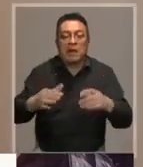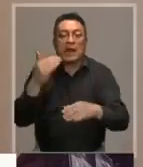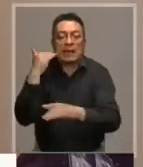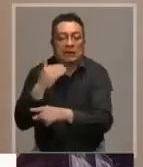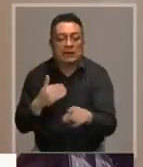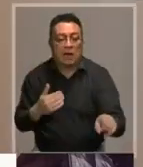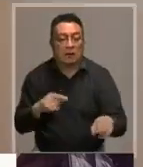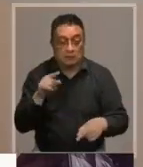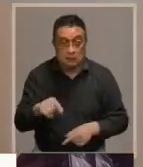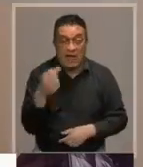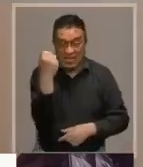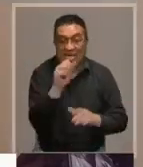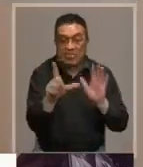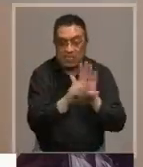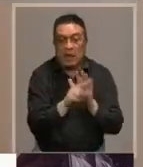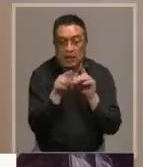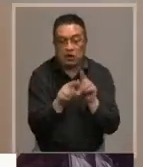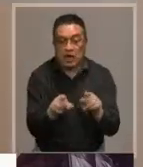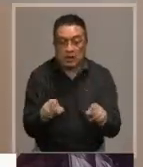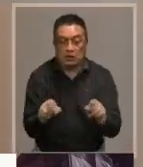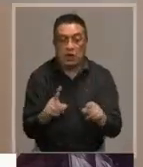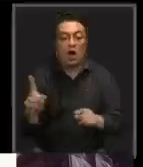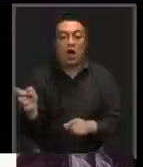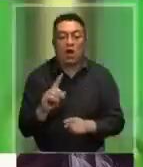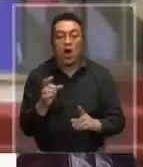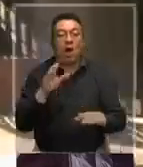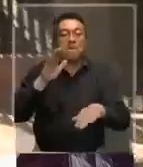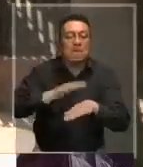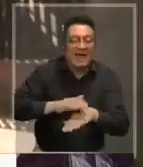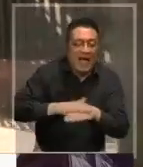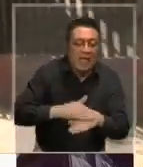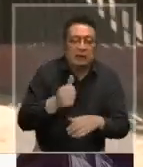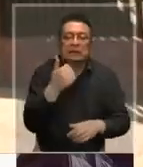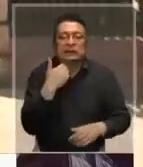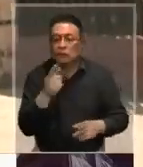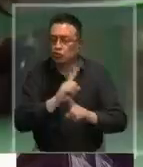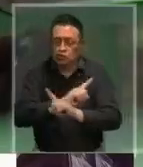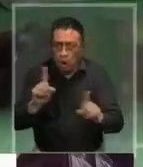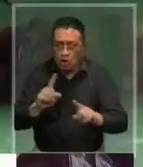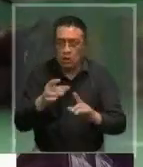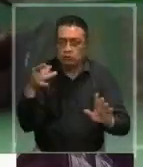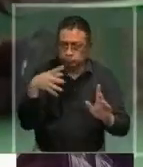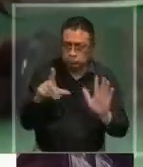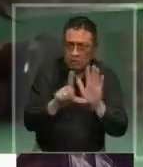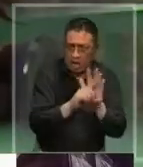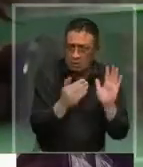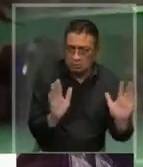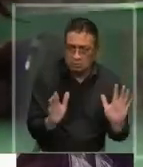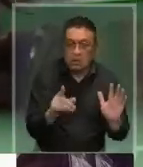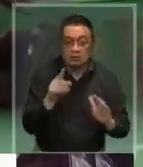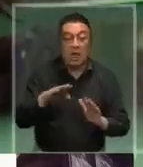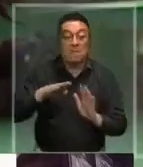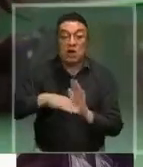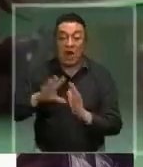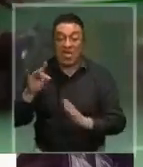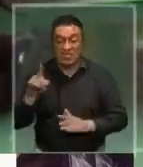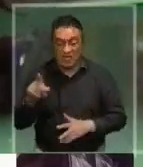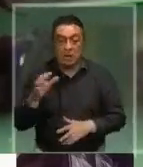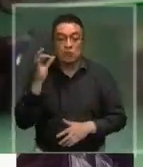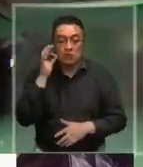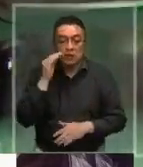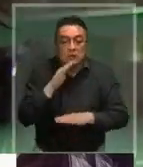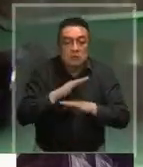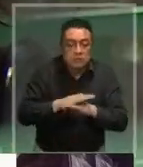son delitos no no son faltas ni pecados siendo una menor de edad Joseline era una niña humilde y